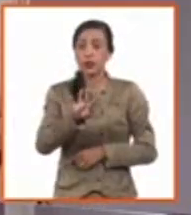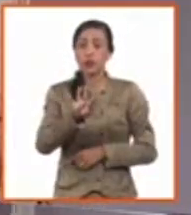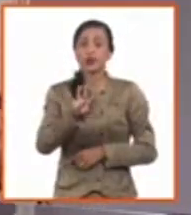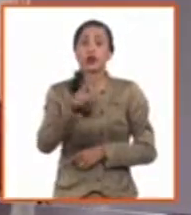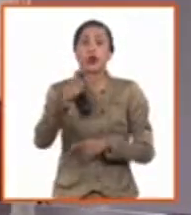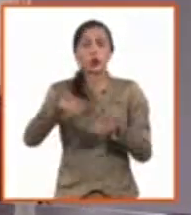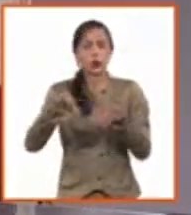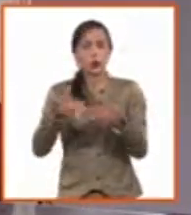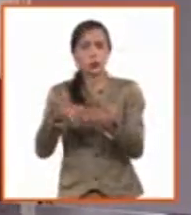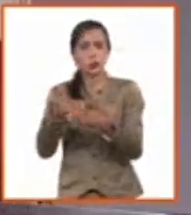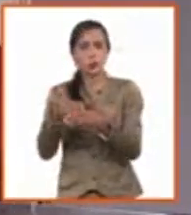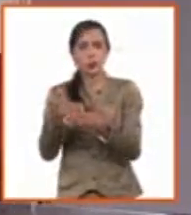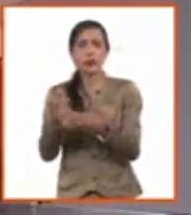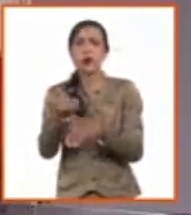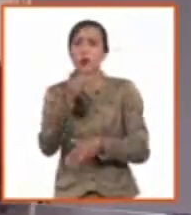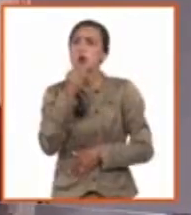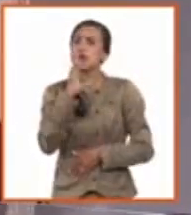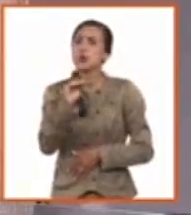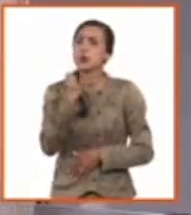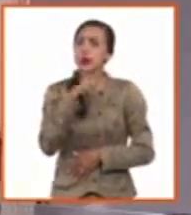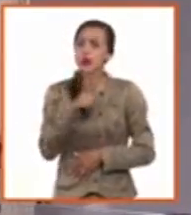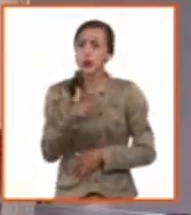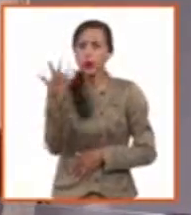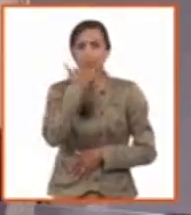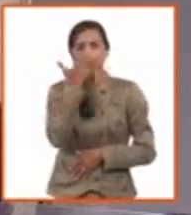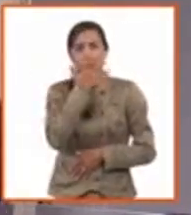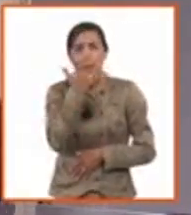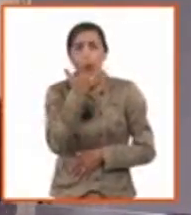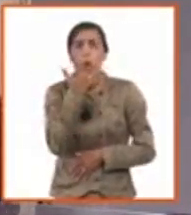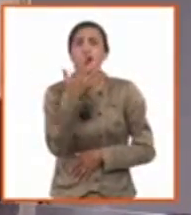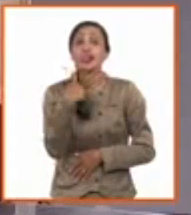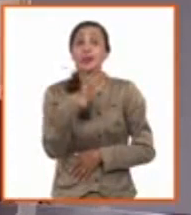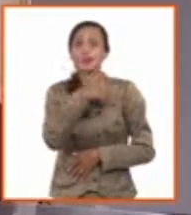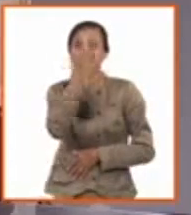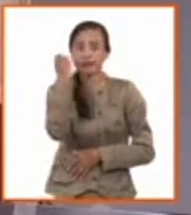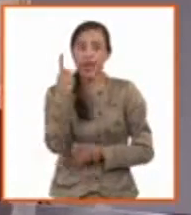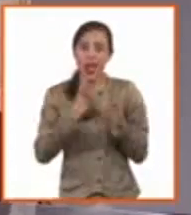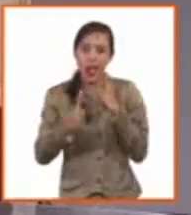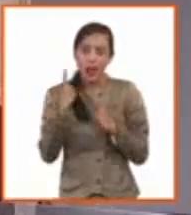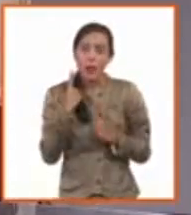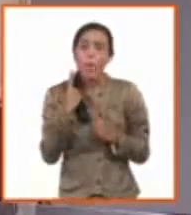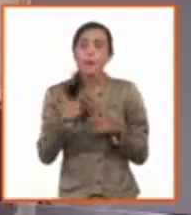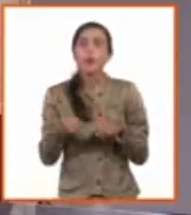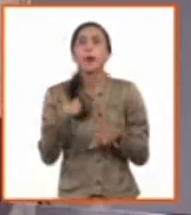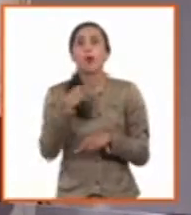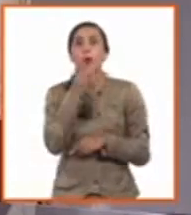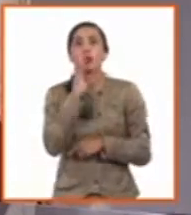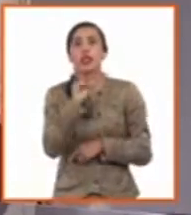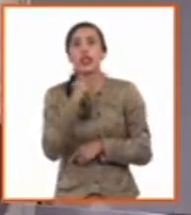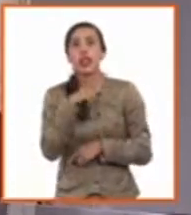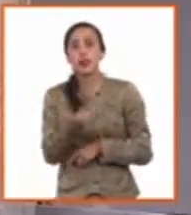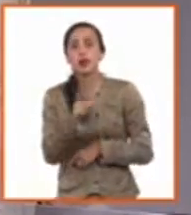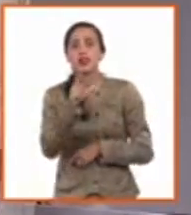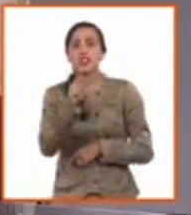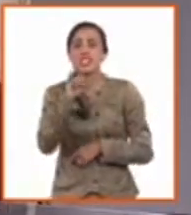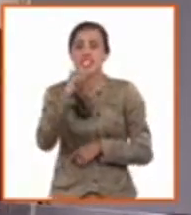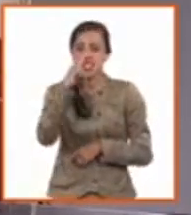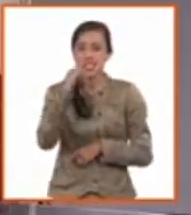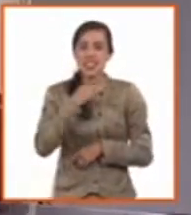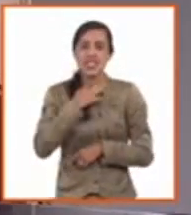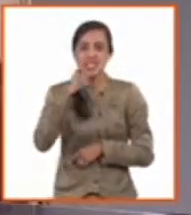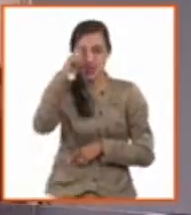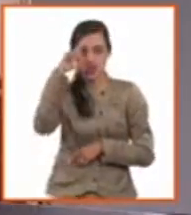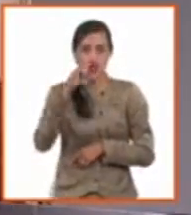propiamente empresariales ahí pudiéramos estar mencionando y pido disculpas y vómito alguna pero ahí estaríamos mencionando por ejemplo al cine